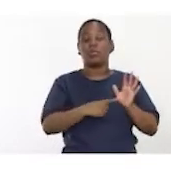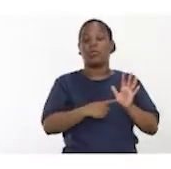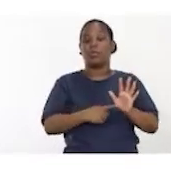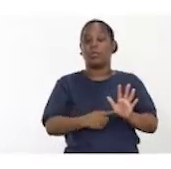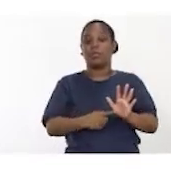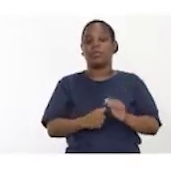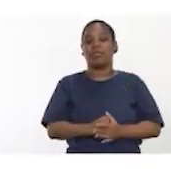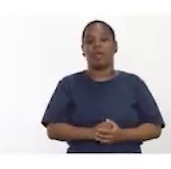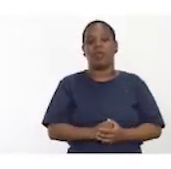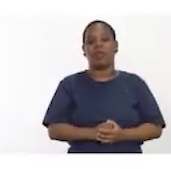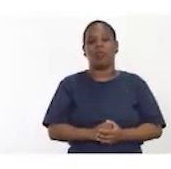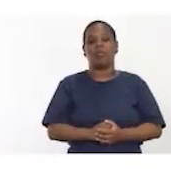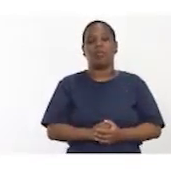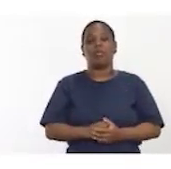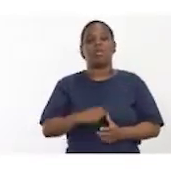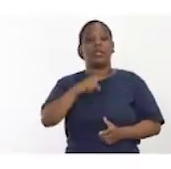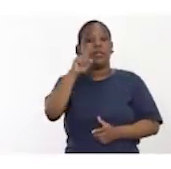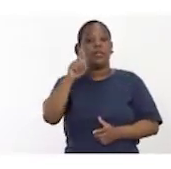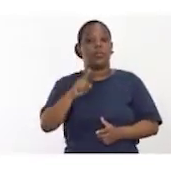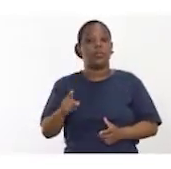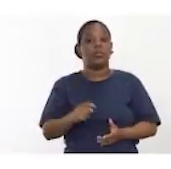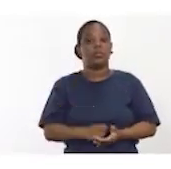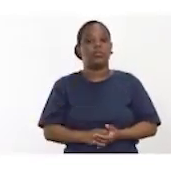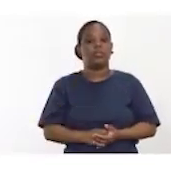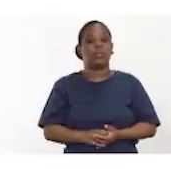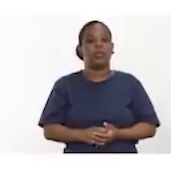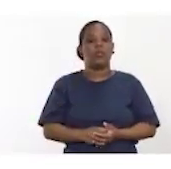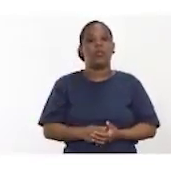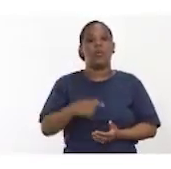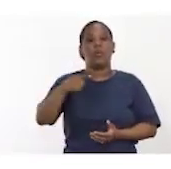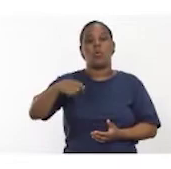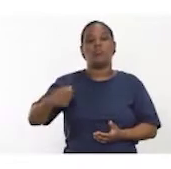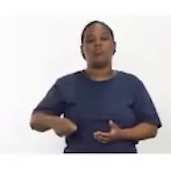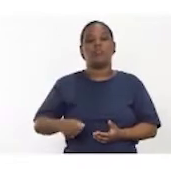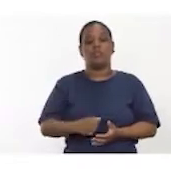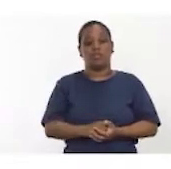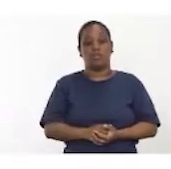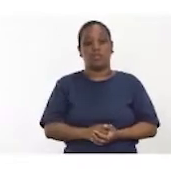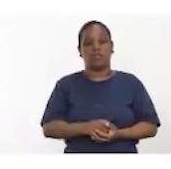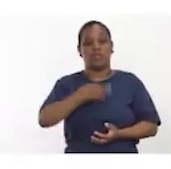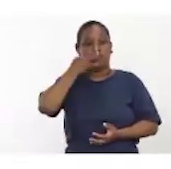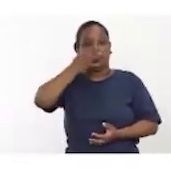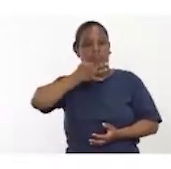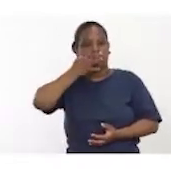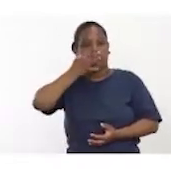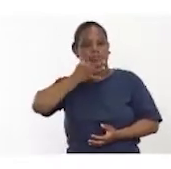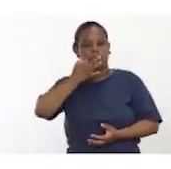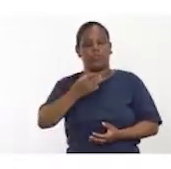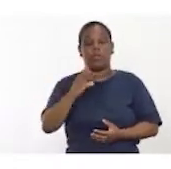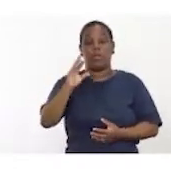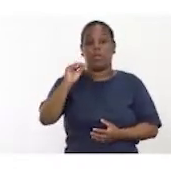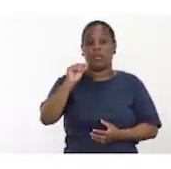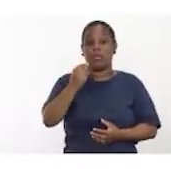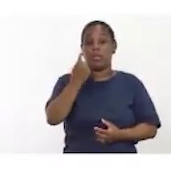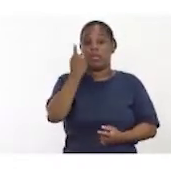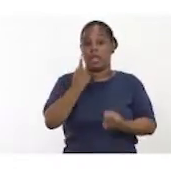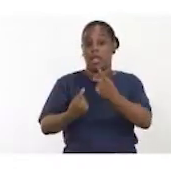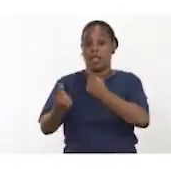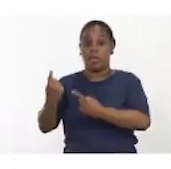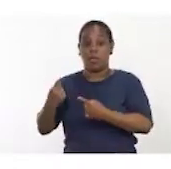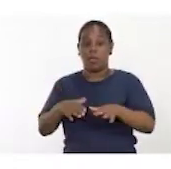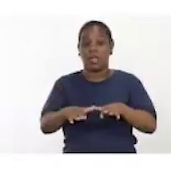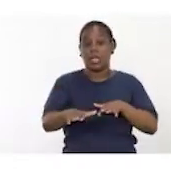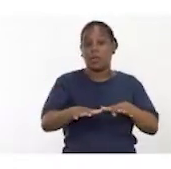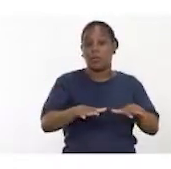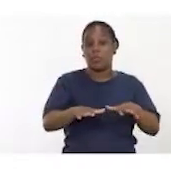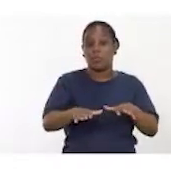representados y les preguntamos, justifíquelos para que diga cada uno qué movimiento hay